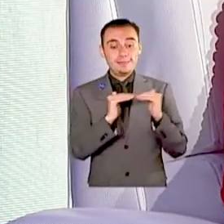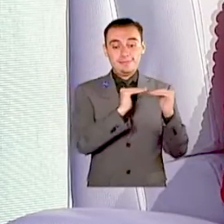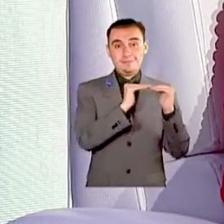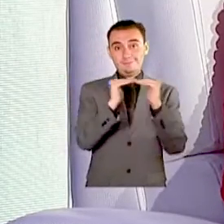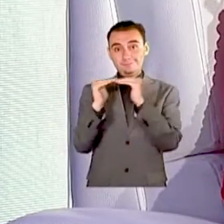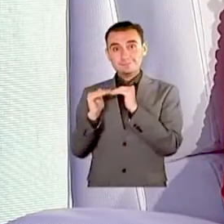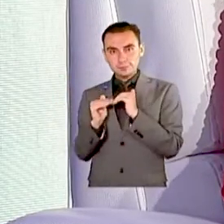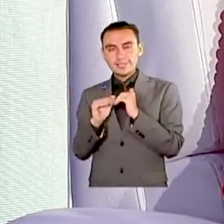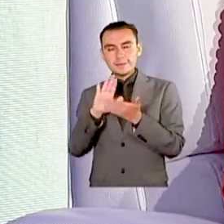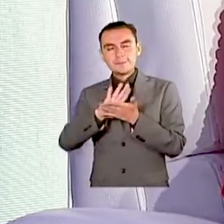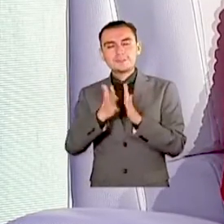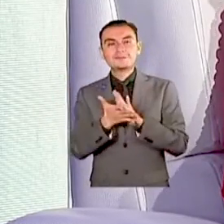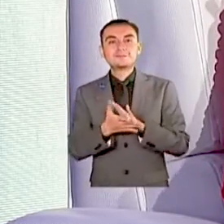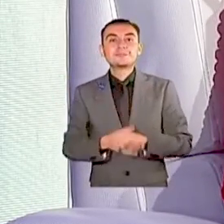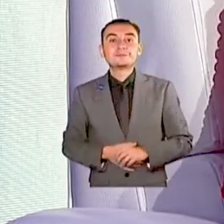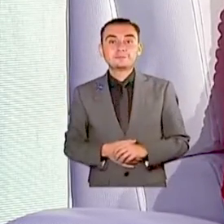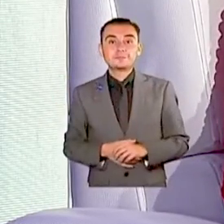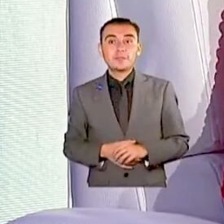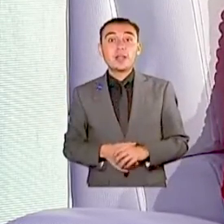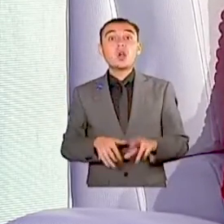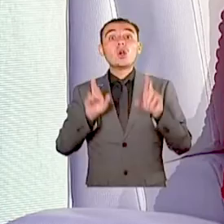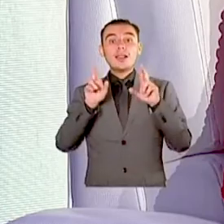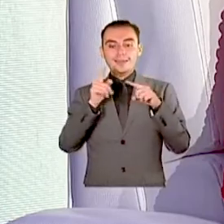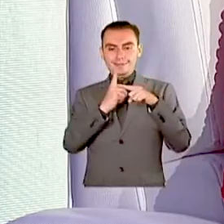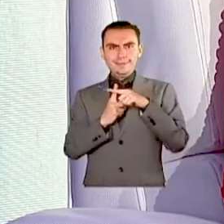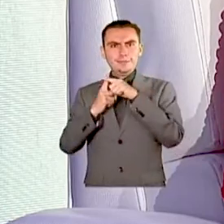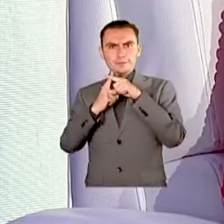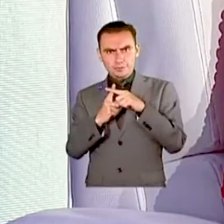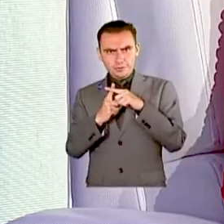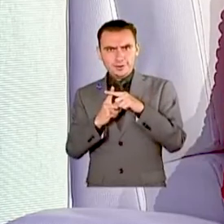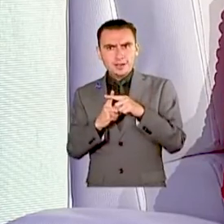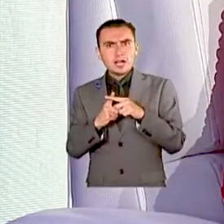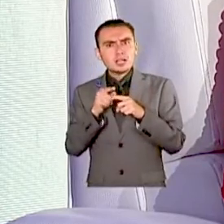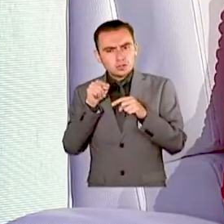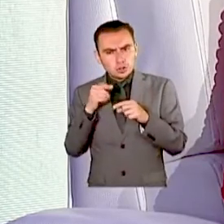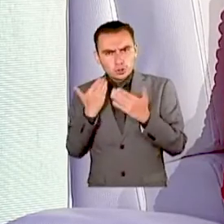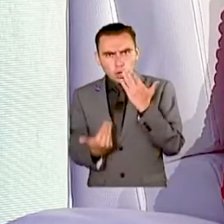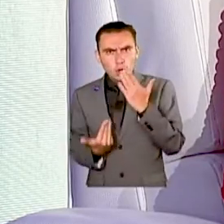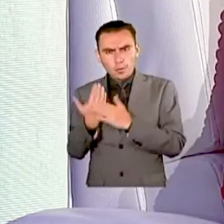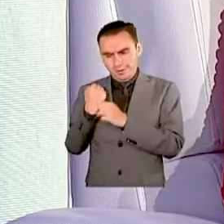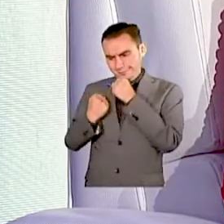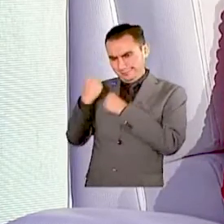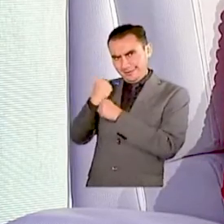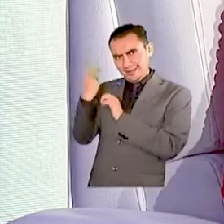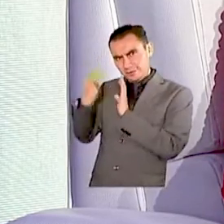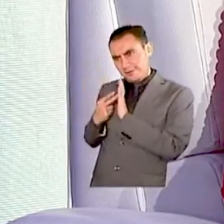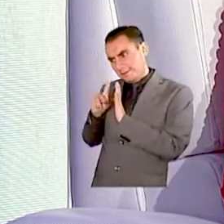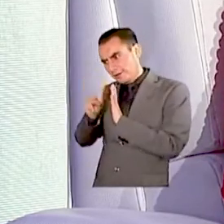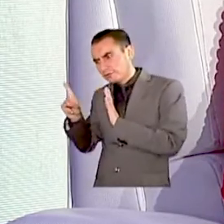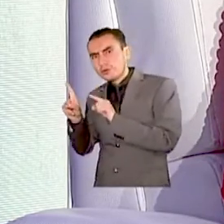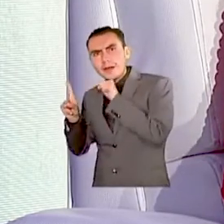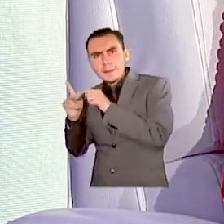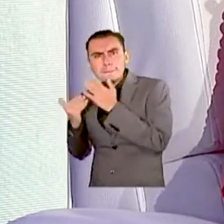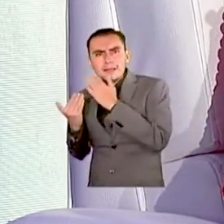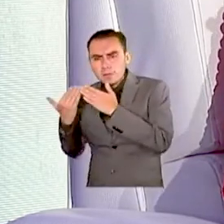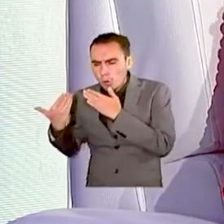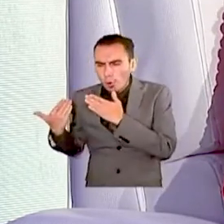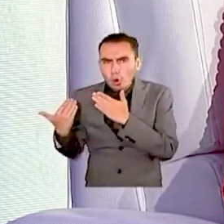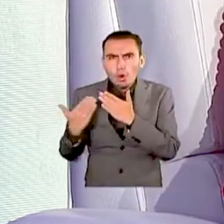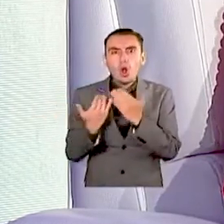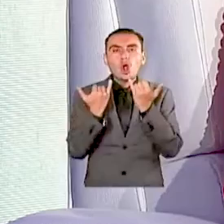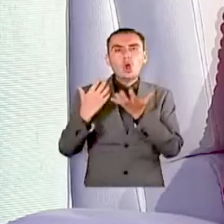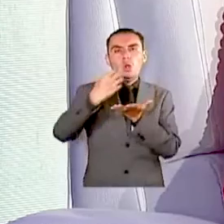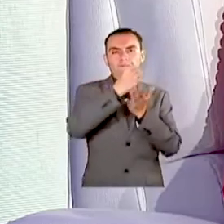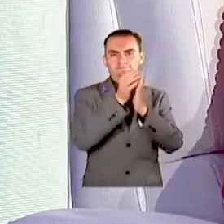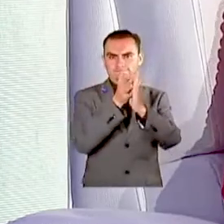equidad y con paz. Ojalá esta Procuraduría General de la Nación, que iniciamos en el 2021 y cuya rendición de cuentas